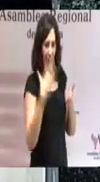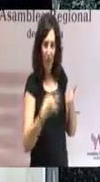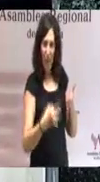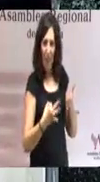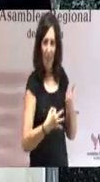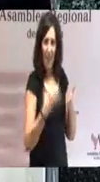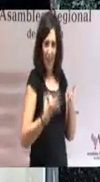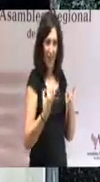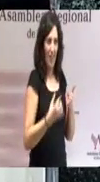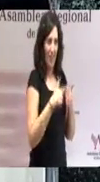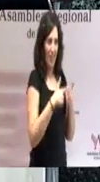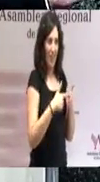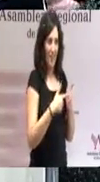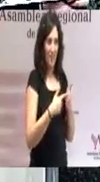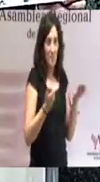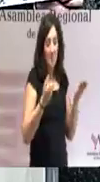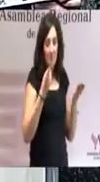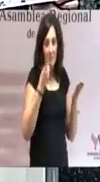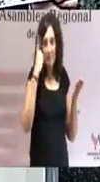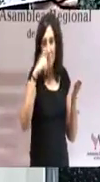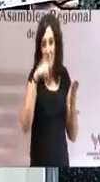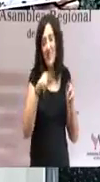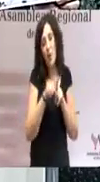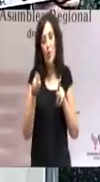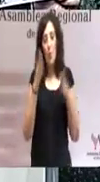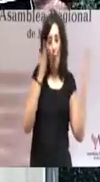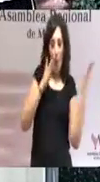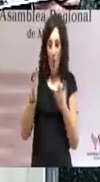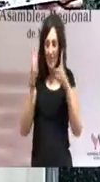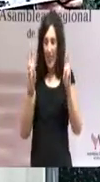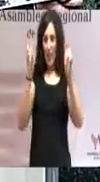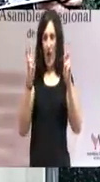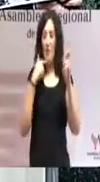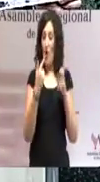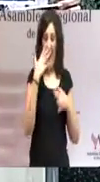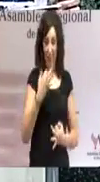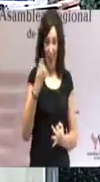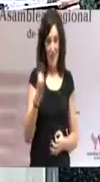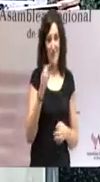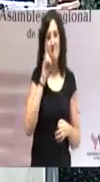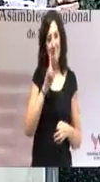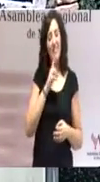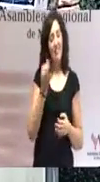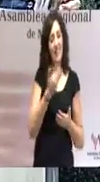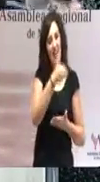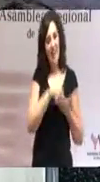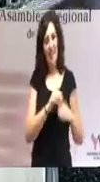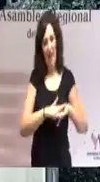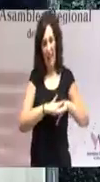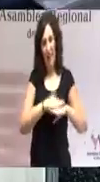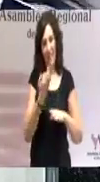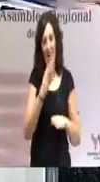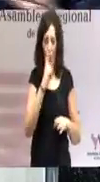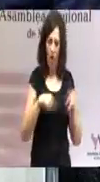la verdad esta asamblea. Yo entiendo que iba al titular, pero no ha dicho la verdad. Debería de pedir perdón. Ahora va a tener la oportunidad.